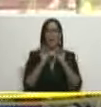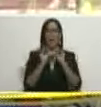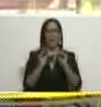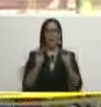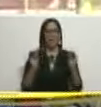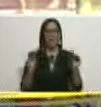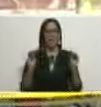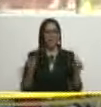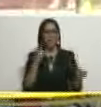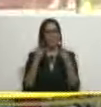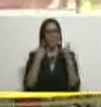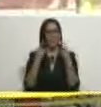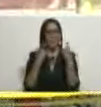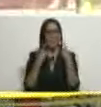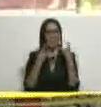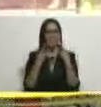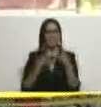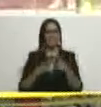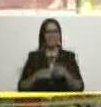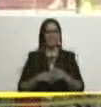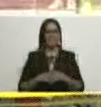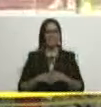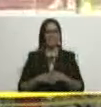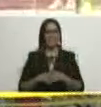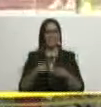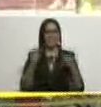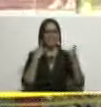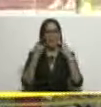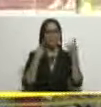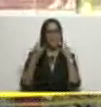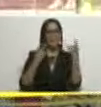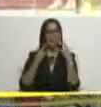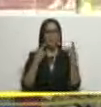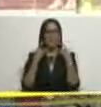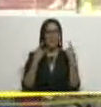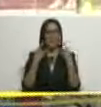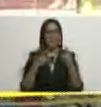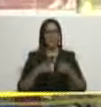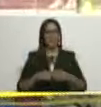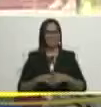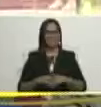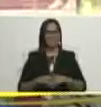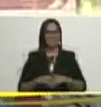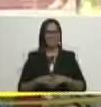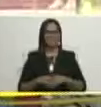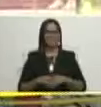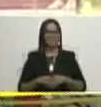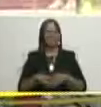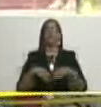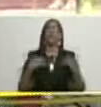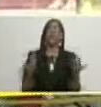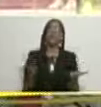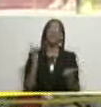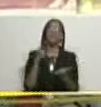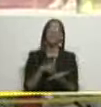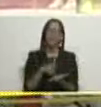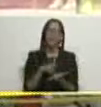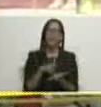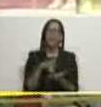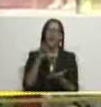alerta, Márquez, pilas, pues. Pilas, pilas, pilas. Cuando llegamos a Coro,